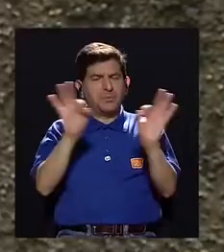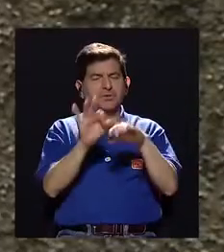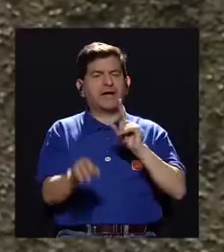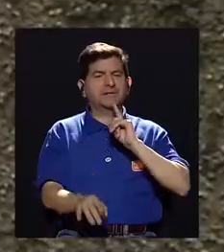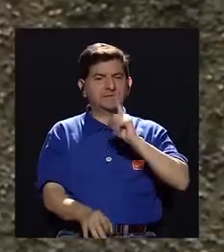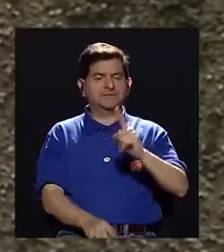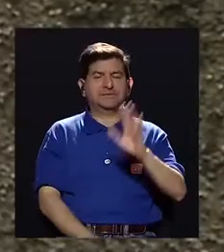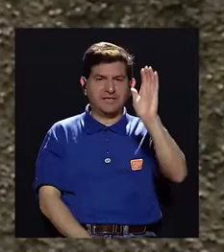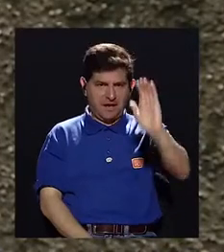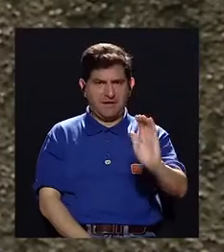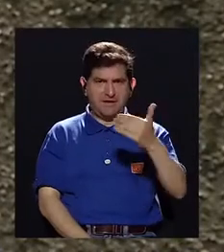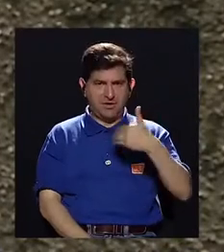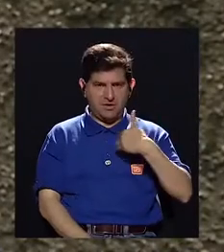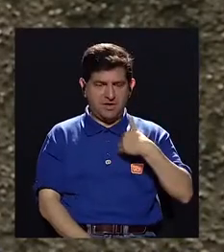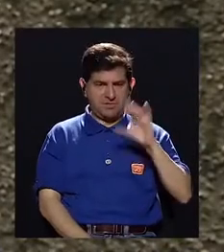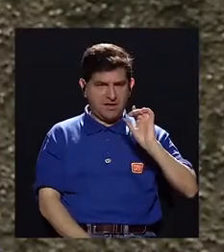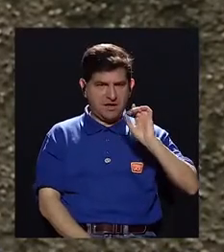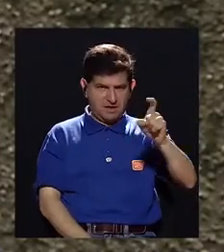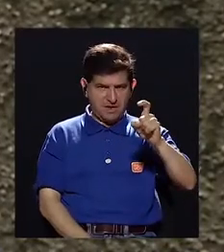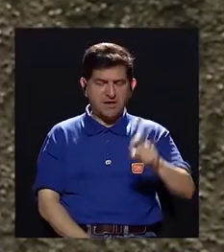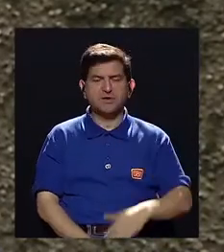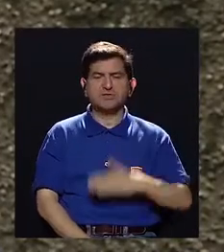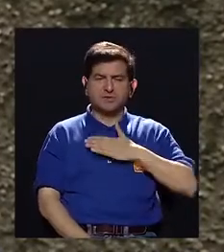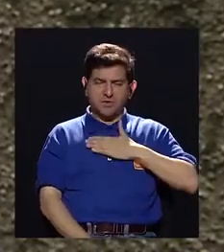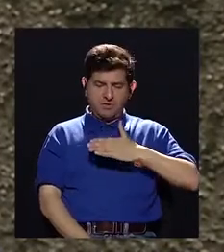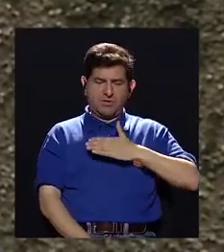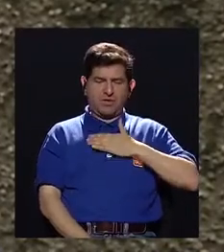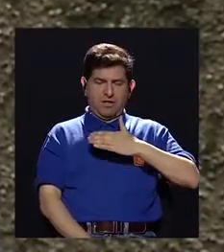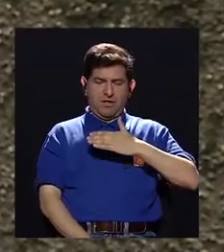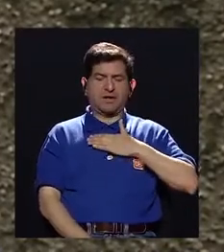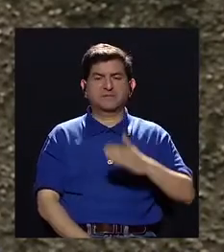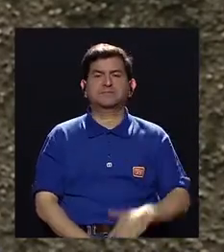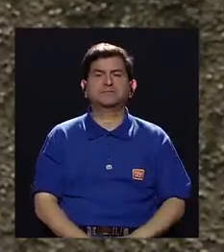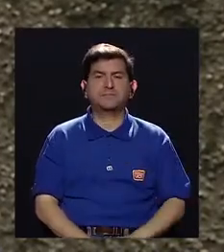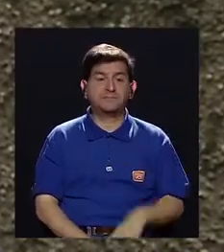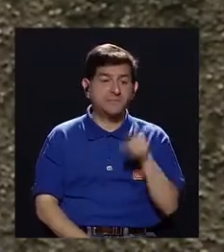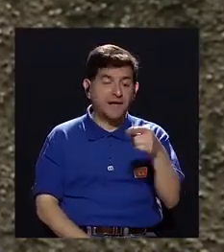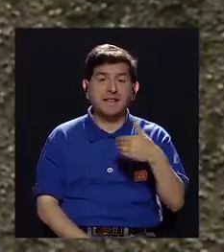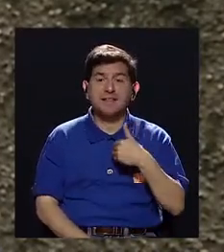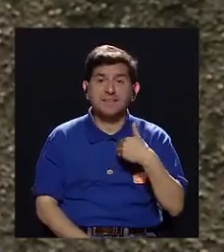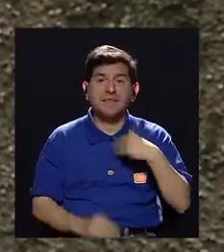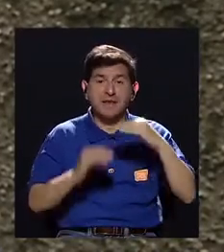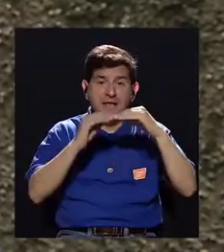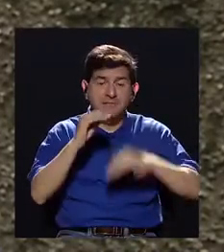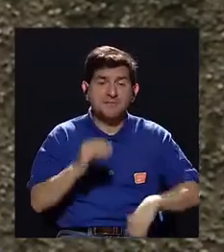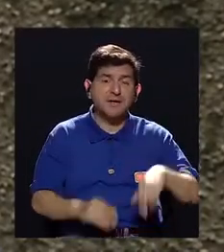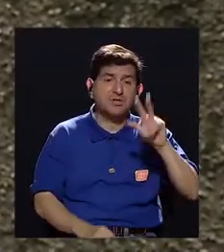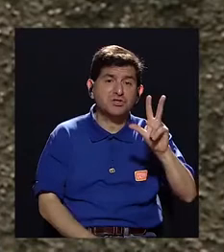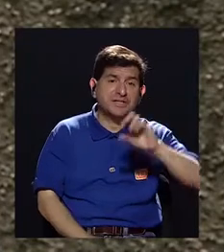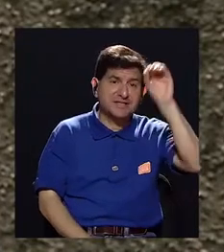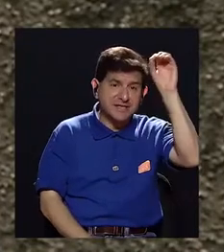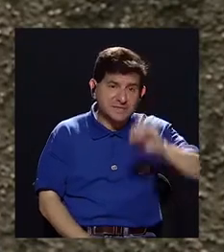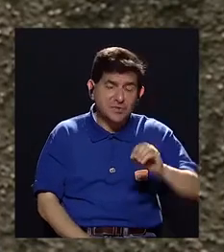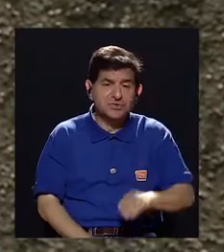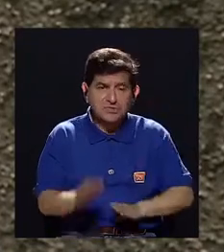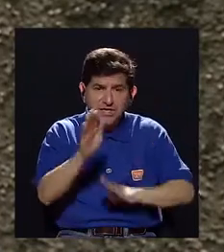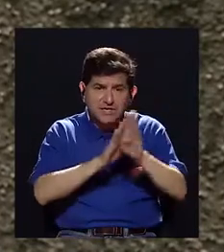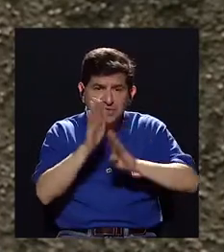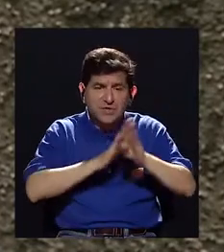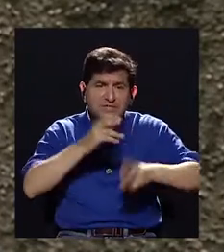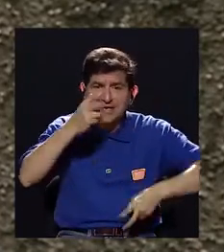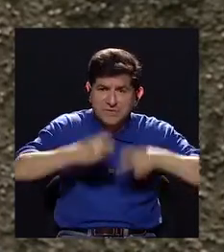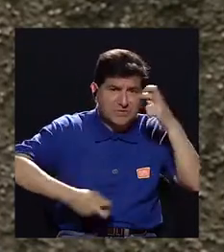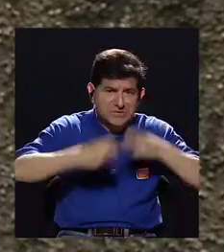pena mencionar que el niño que tiene el diagnóstico de asma, ¿okay?, tiene menos de un 3% de